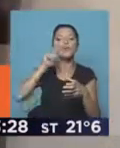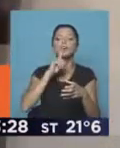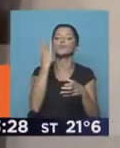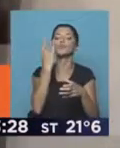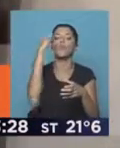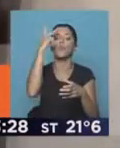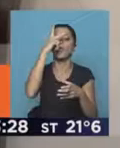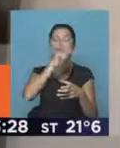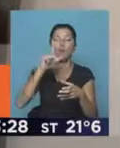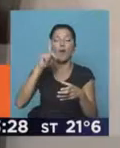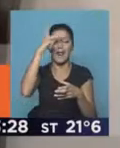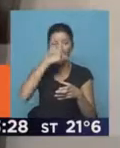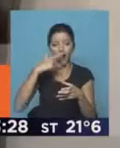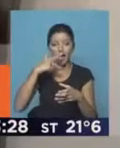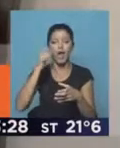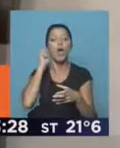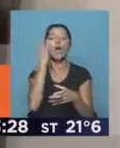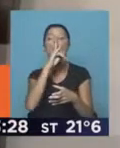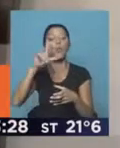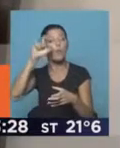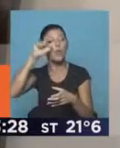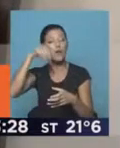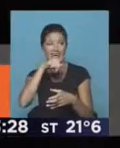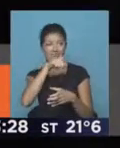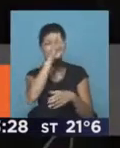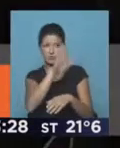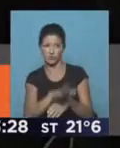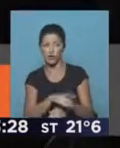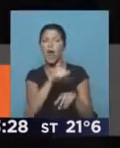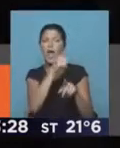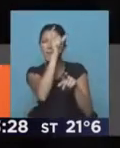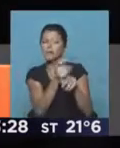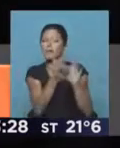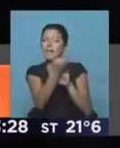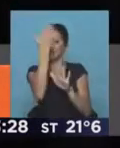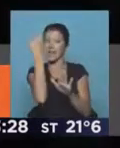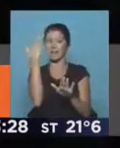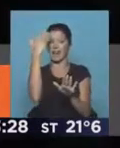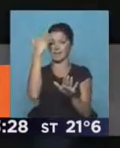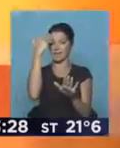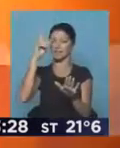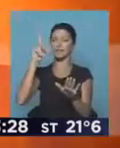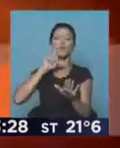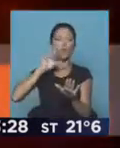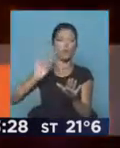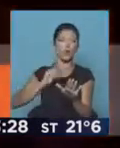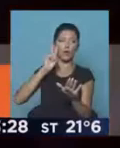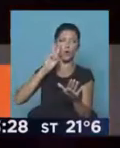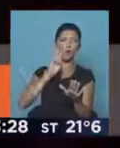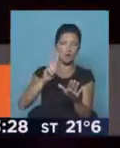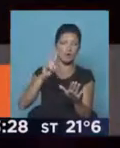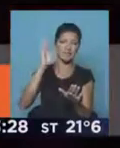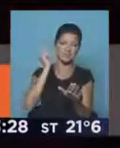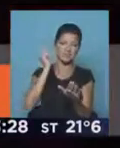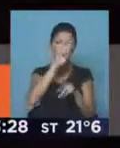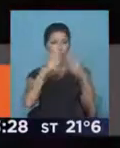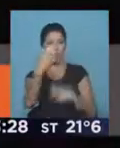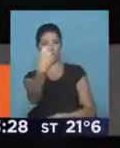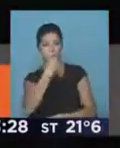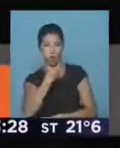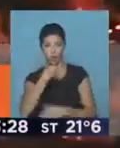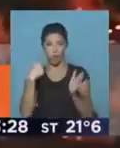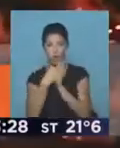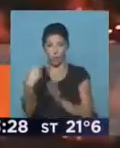el presidente turco responsabiliza por la intentona golpista del 15 de julio de 2016.